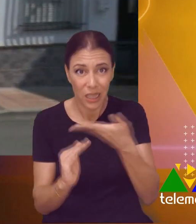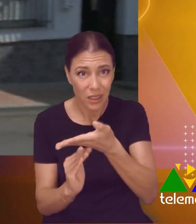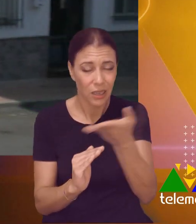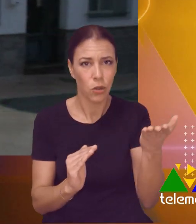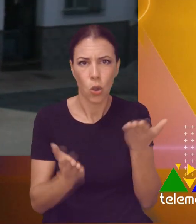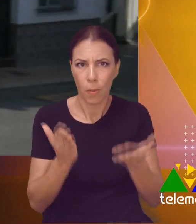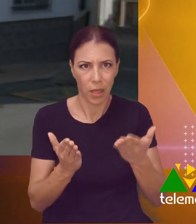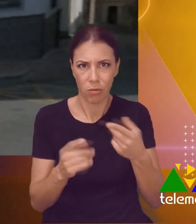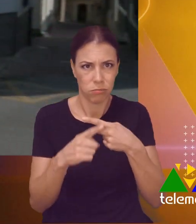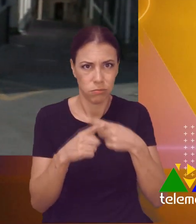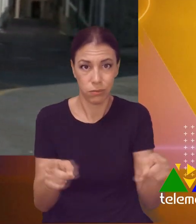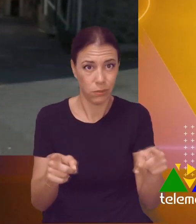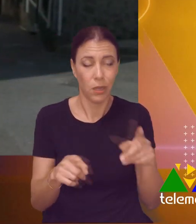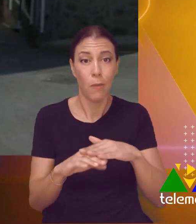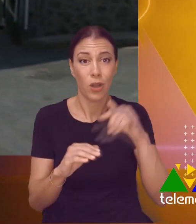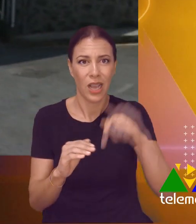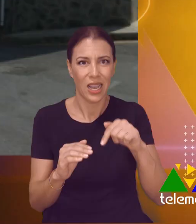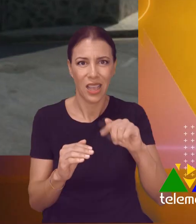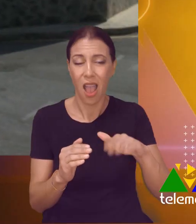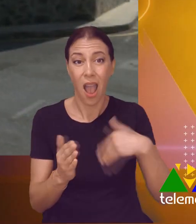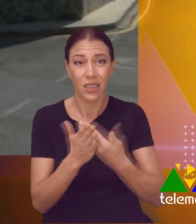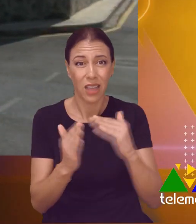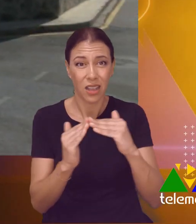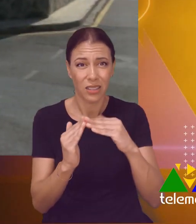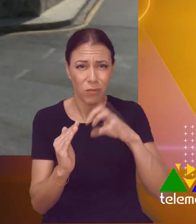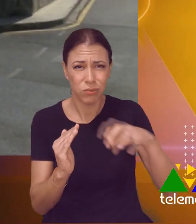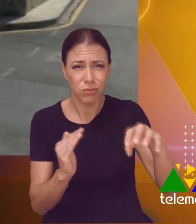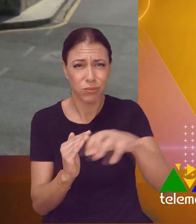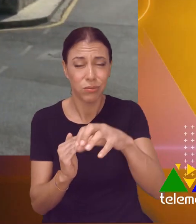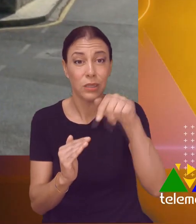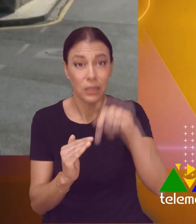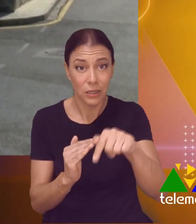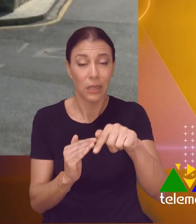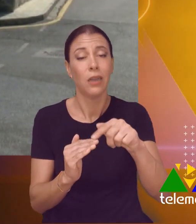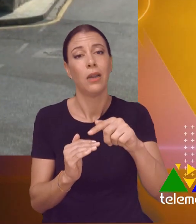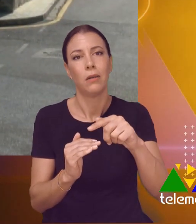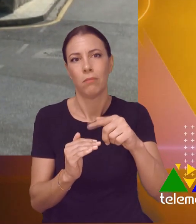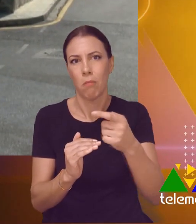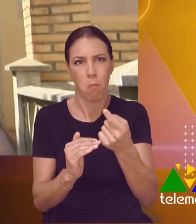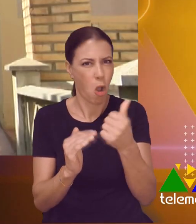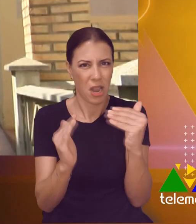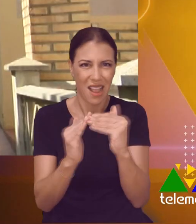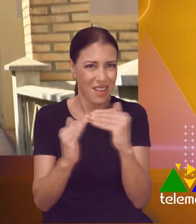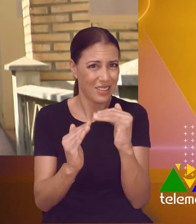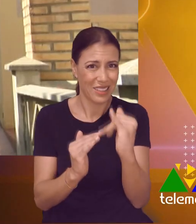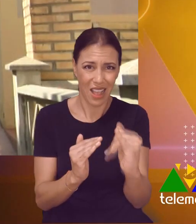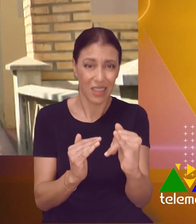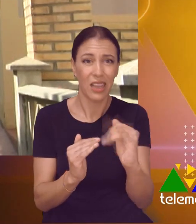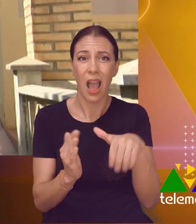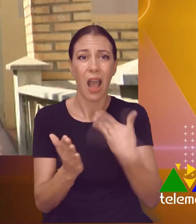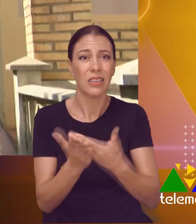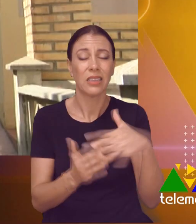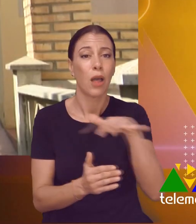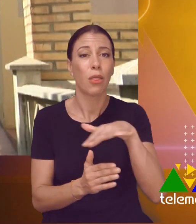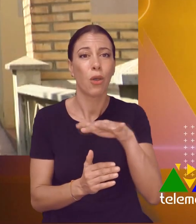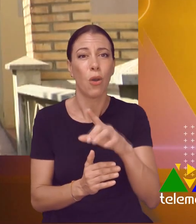la travesía C, y a partir de ahí pocas casas había, ya llegaba hasta la parte de arriba a las Angustias, que era un